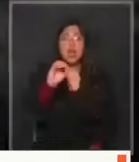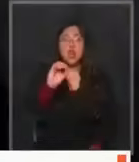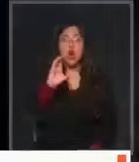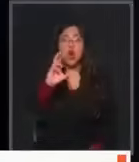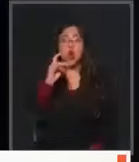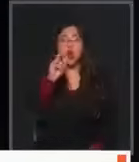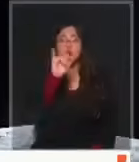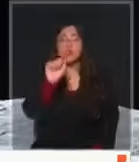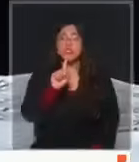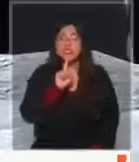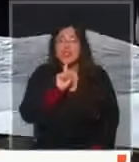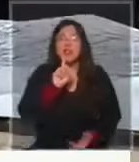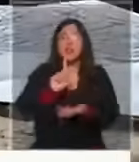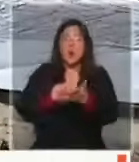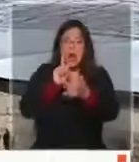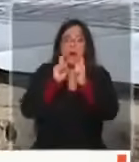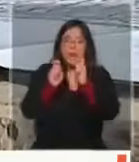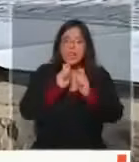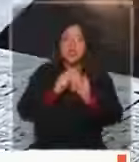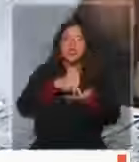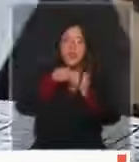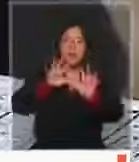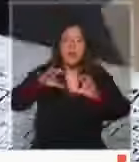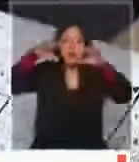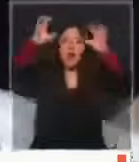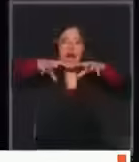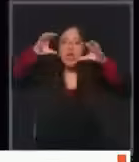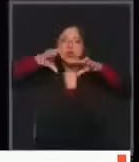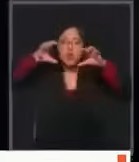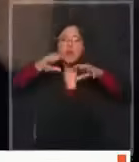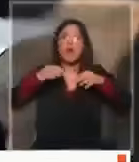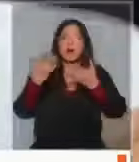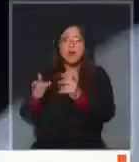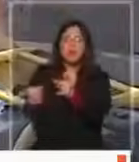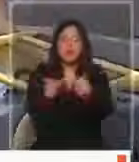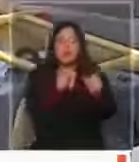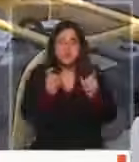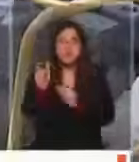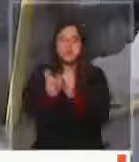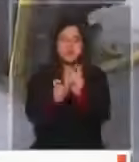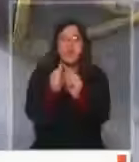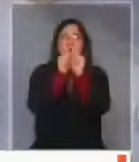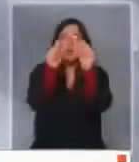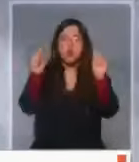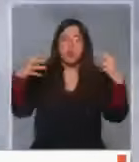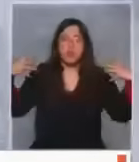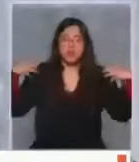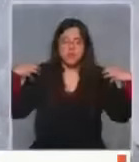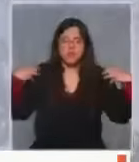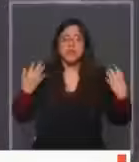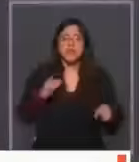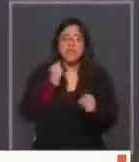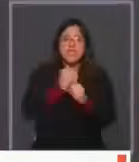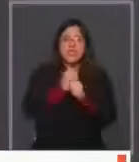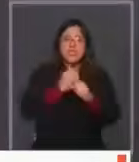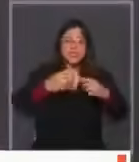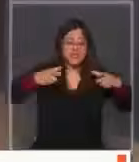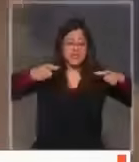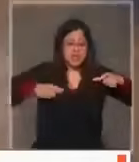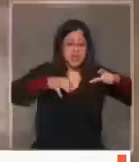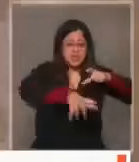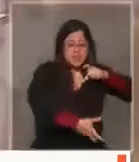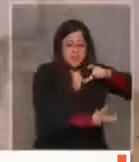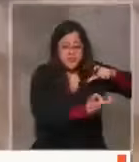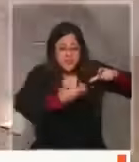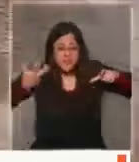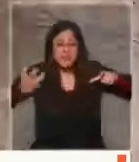de la capital, esperando la lluvia. Por eso está bajo monitoreo de las autoridades. Trabajan para destapar colectores que causaron